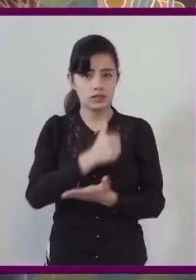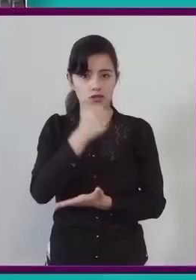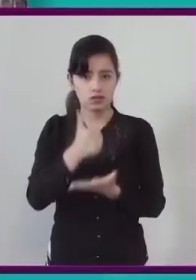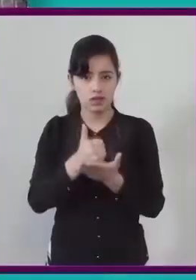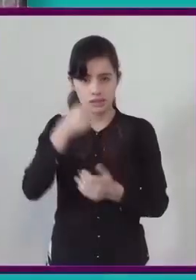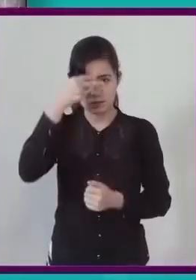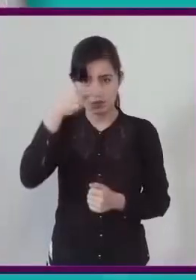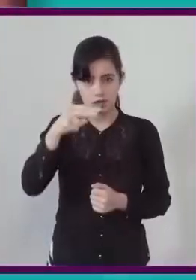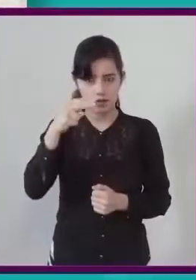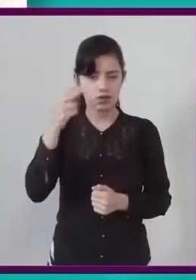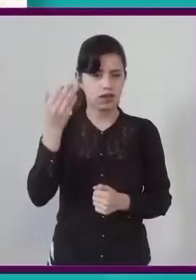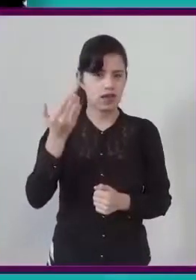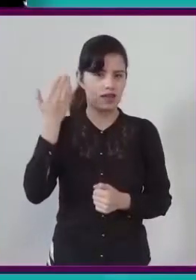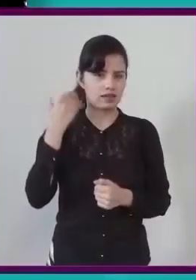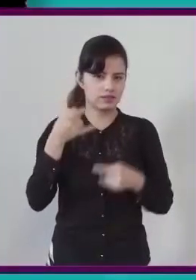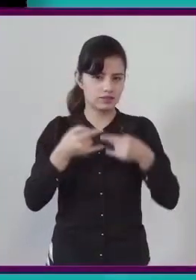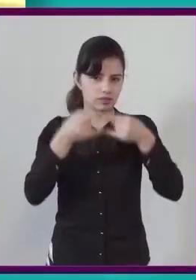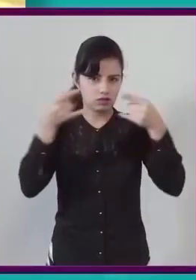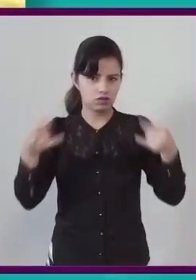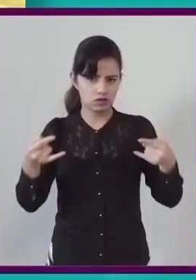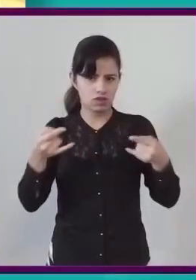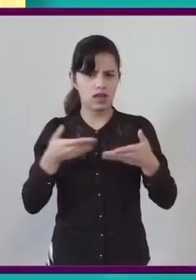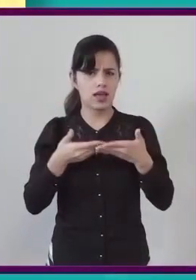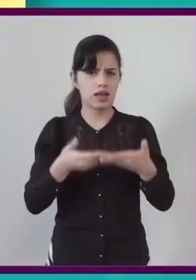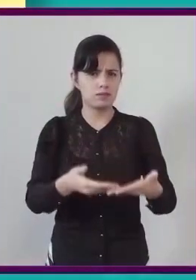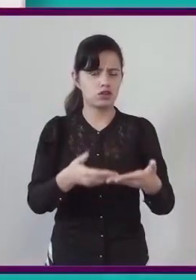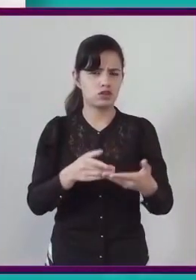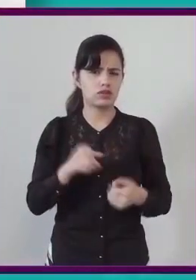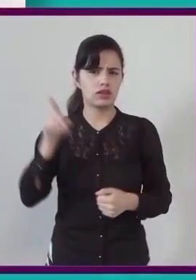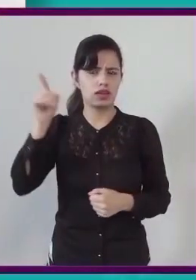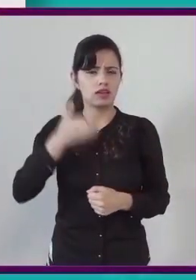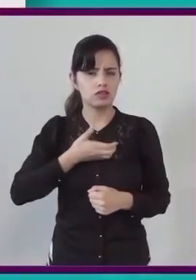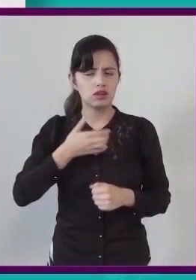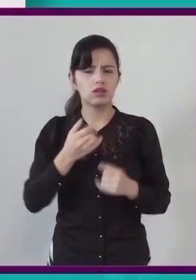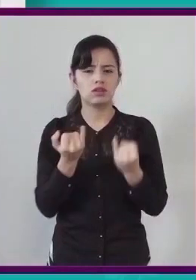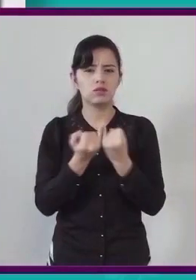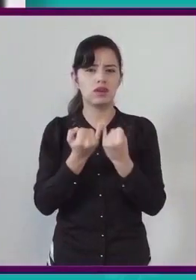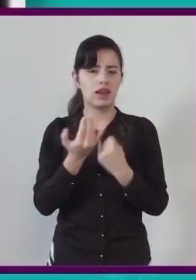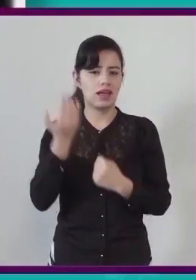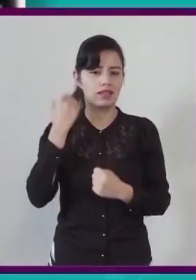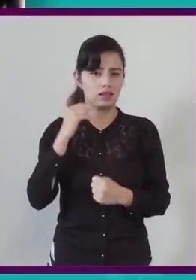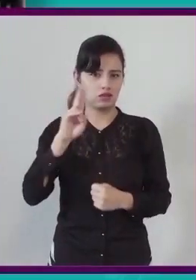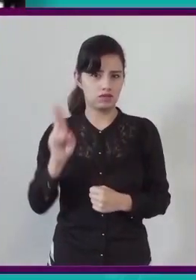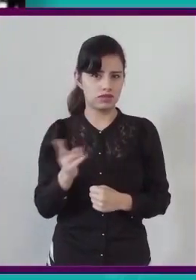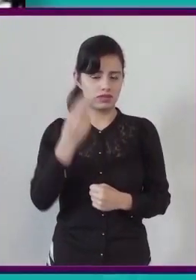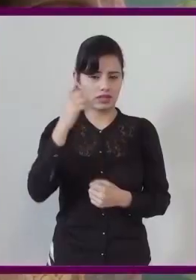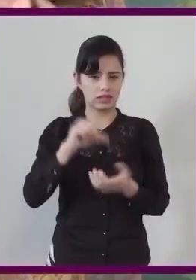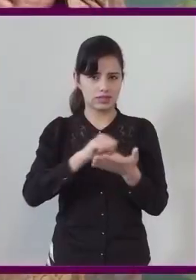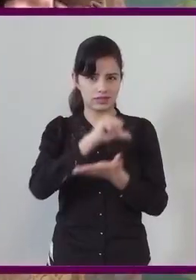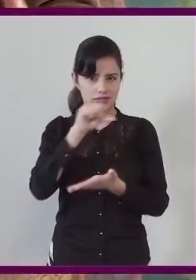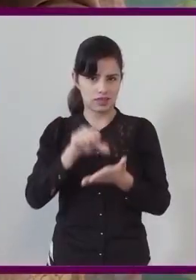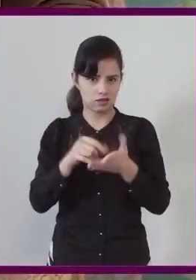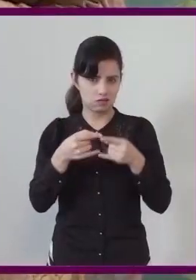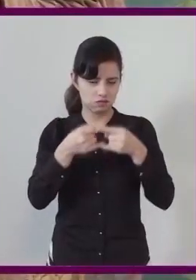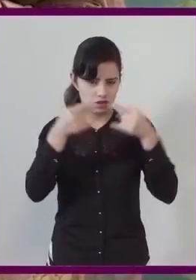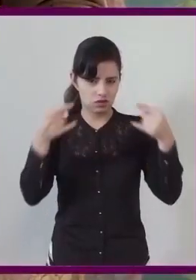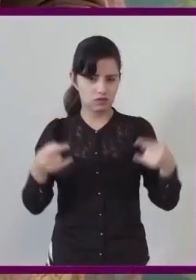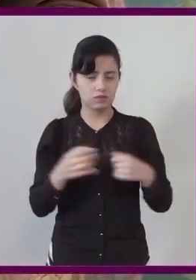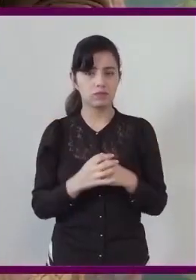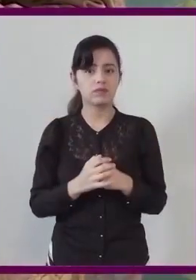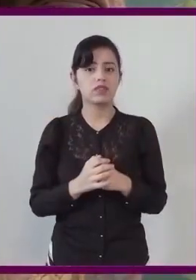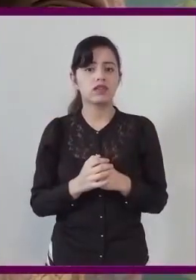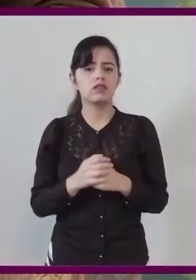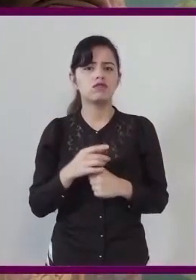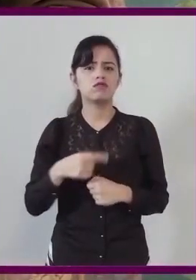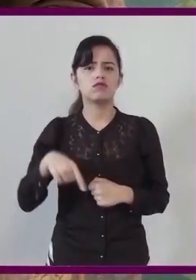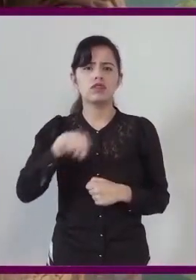tiempo. Caminos que llegan al Zócalo y el antiguo barrio de la universidad en el centro histórico. Cómo construir los